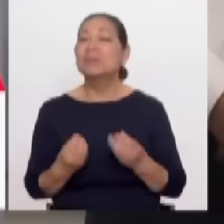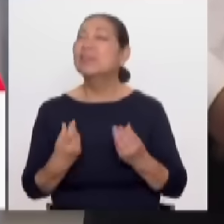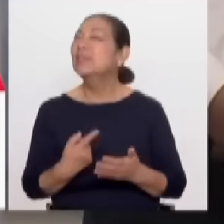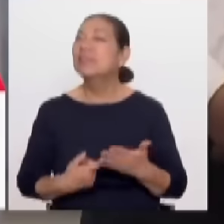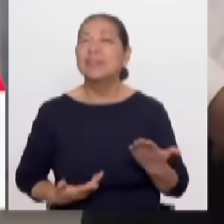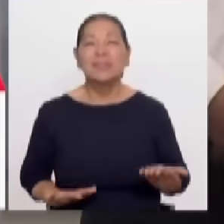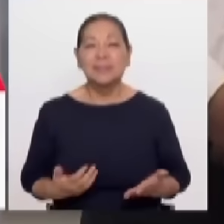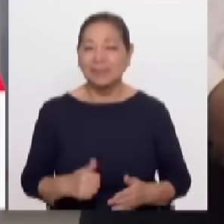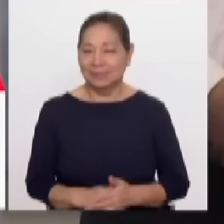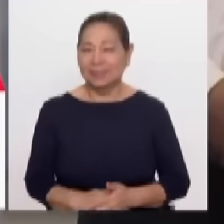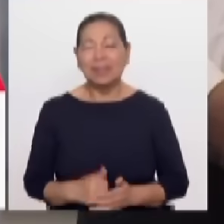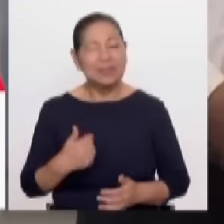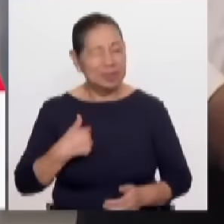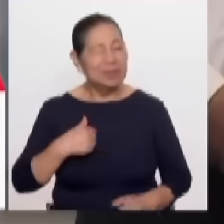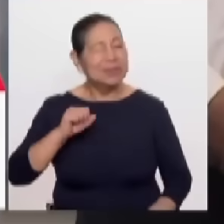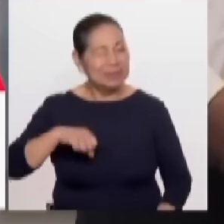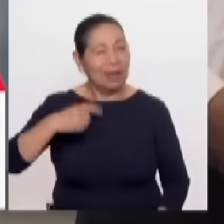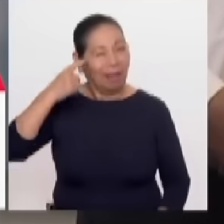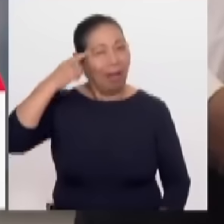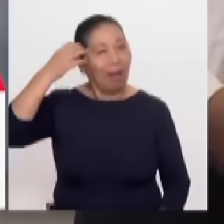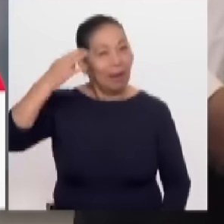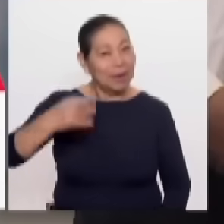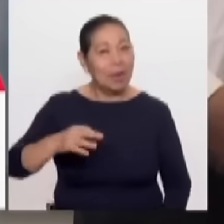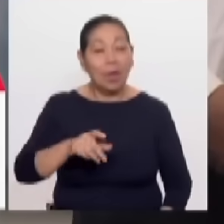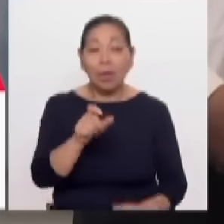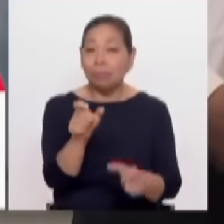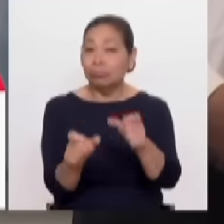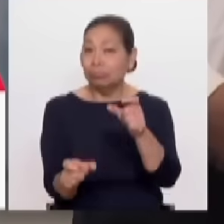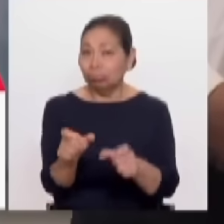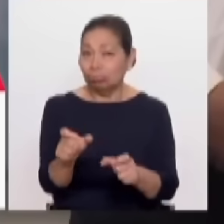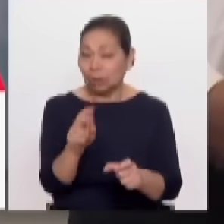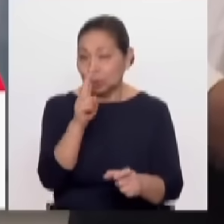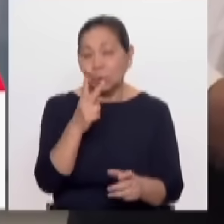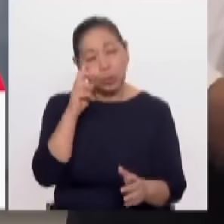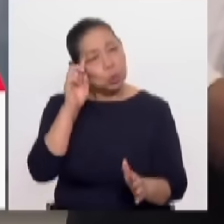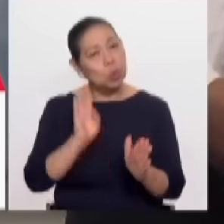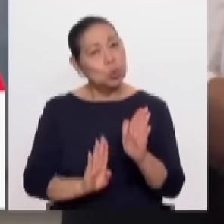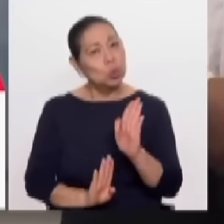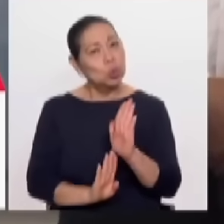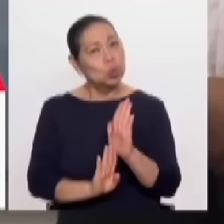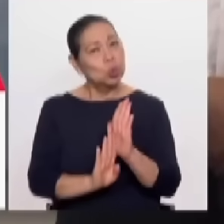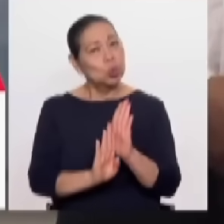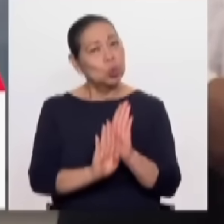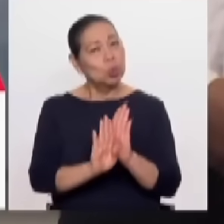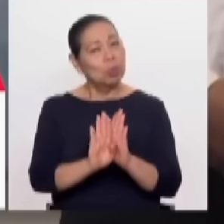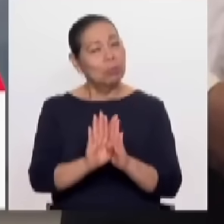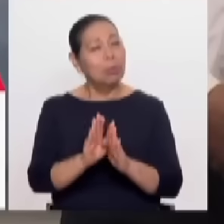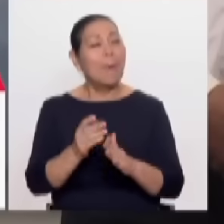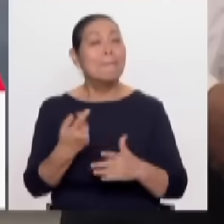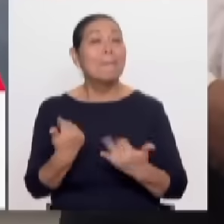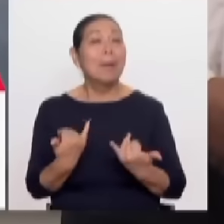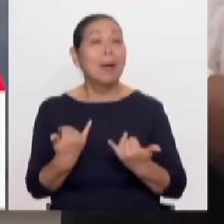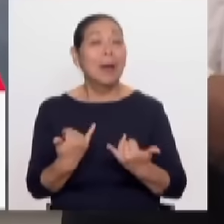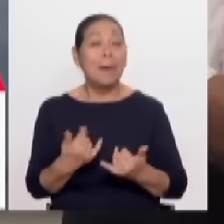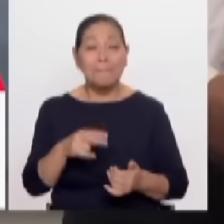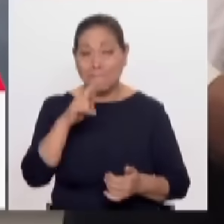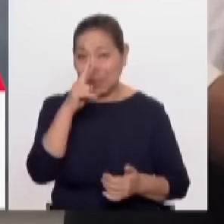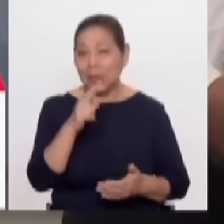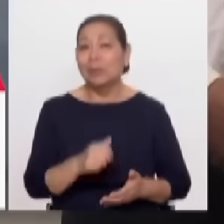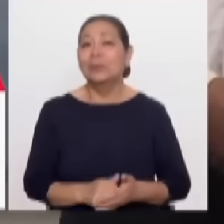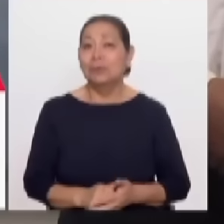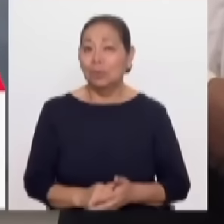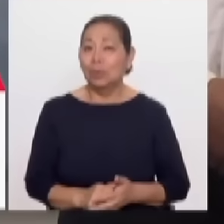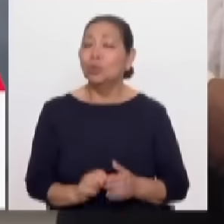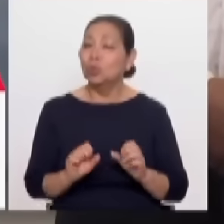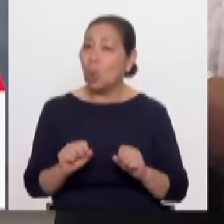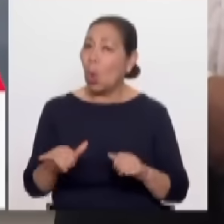porque creo que los peruanos tenemos que aspirar a que nuestra capital, pero sobre todo nuestro país,